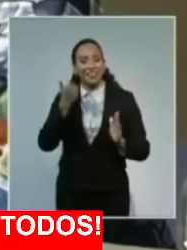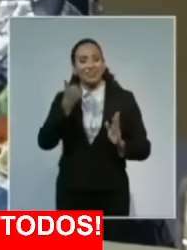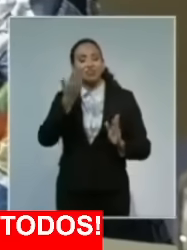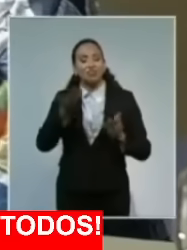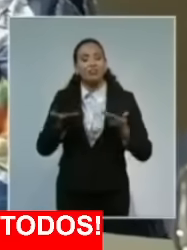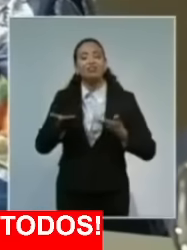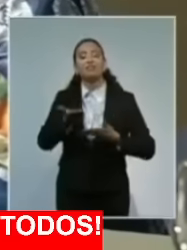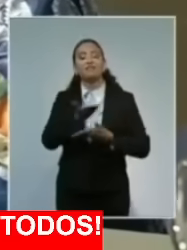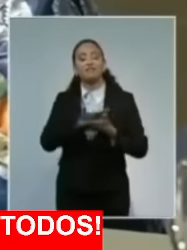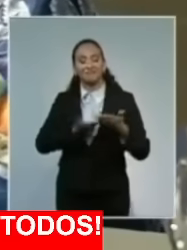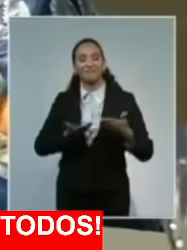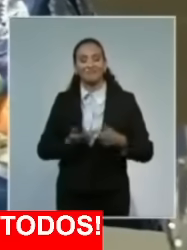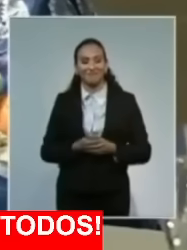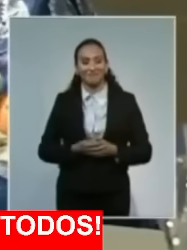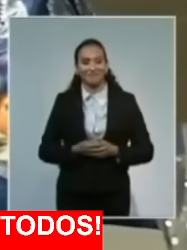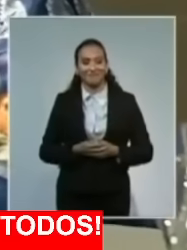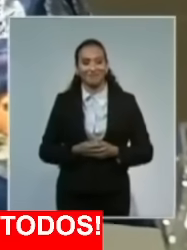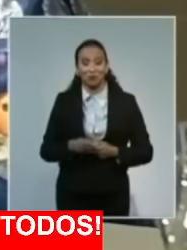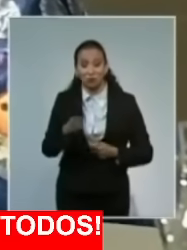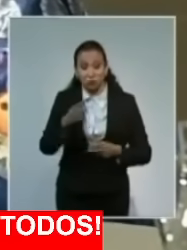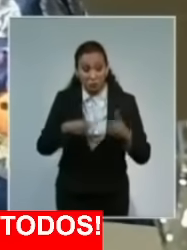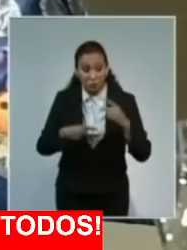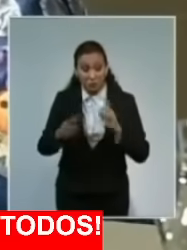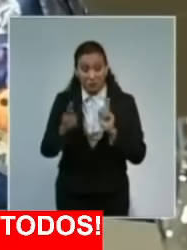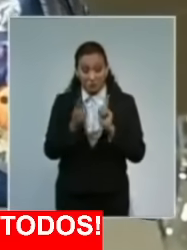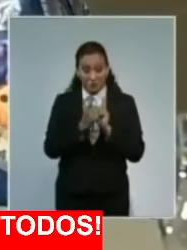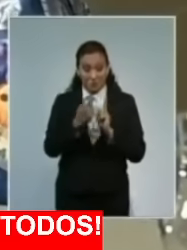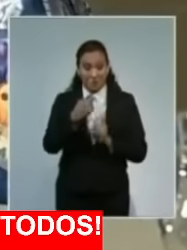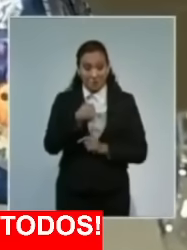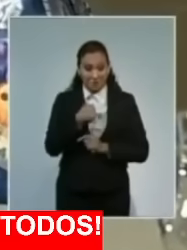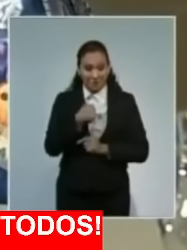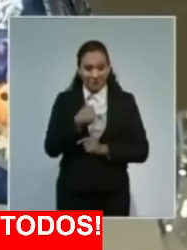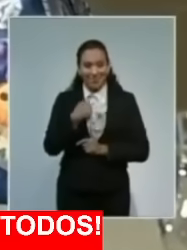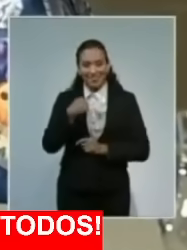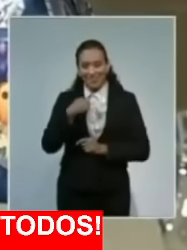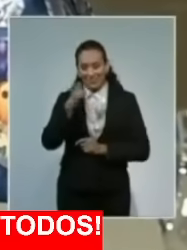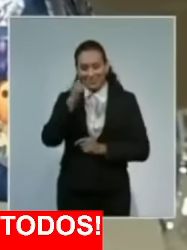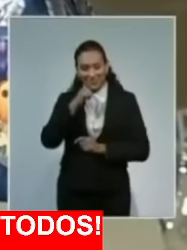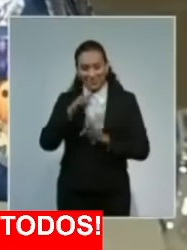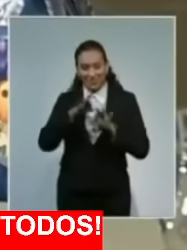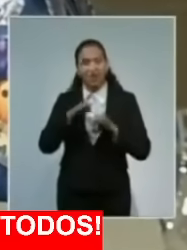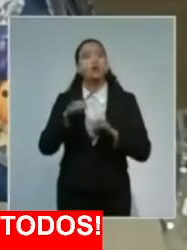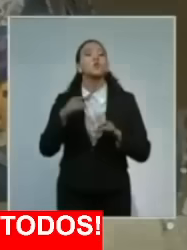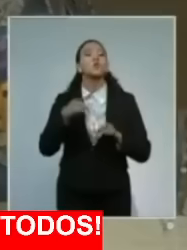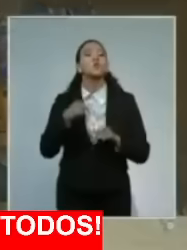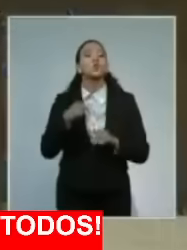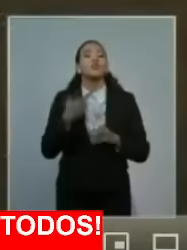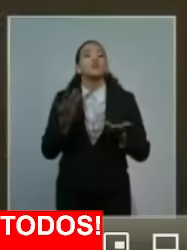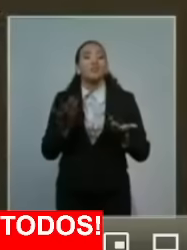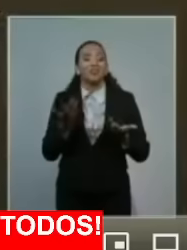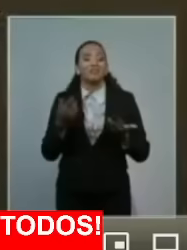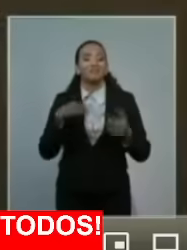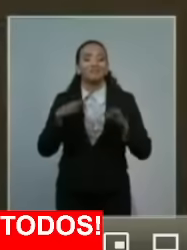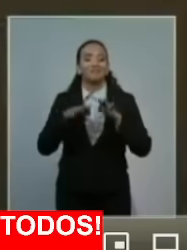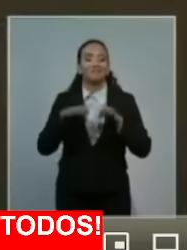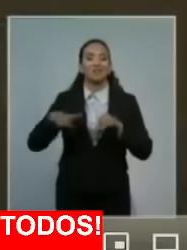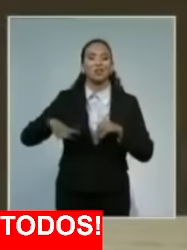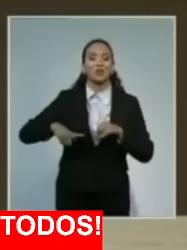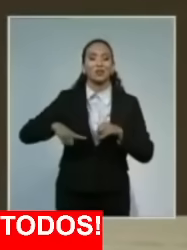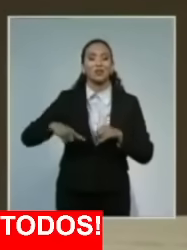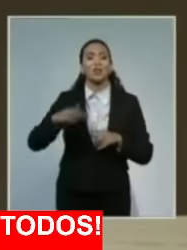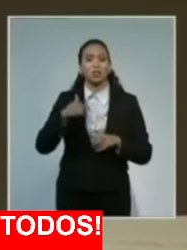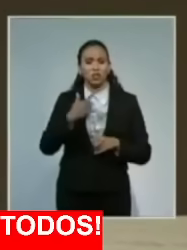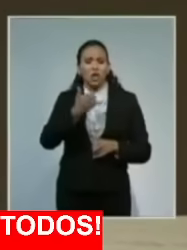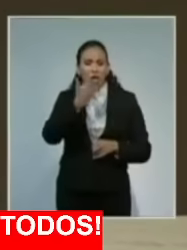se encontrarán con la buena fe de un servidor público que sabe reconocer